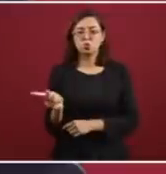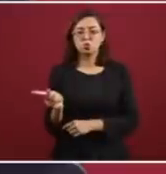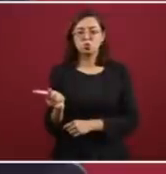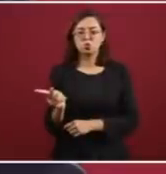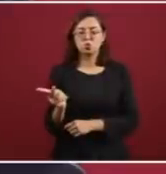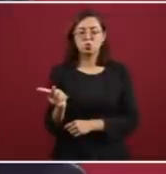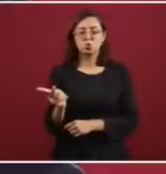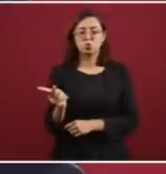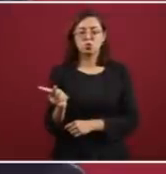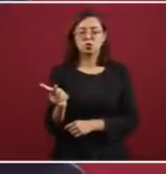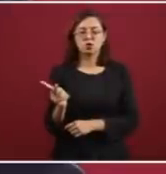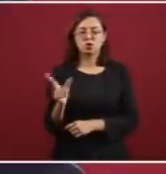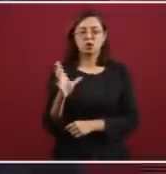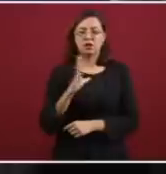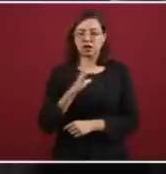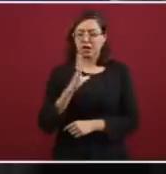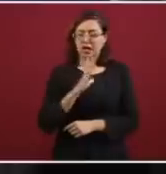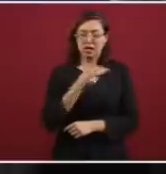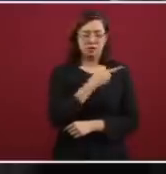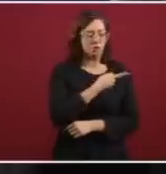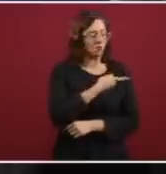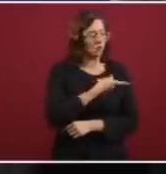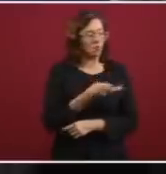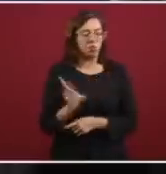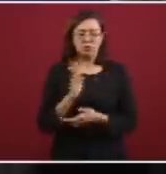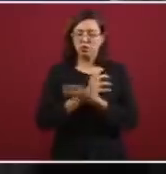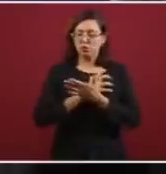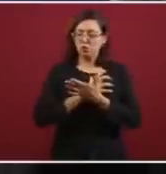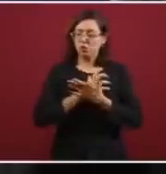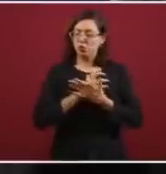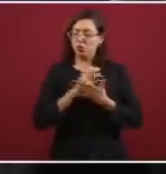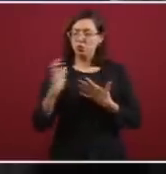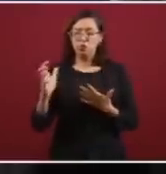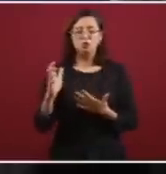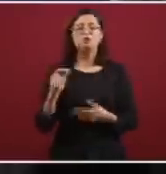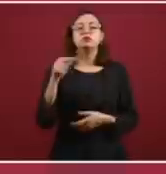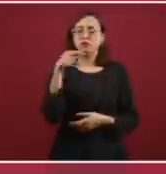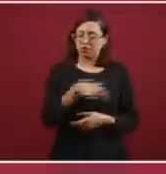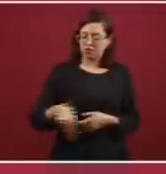todos los que están en pobreza extrema, es completo,